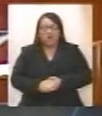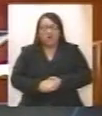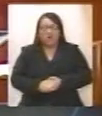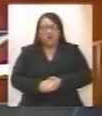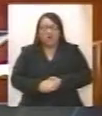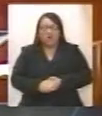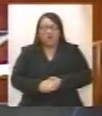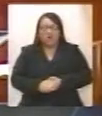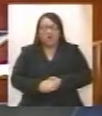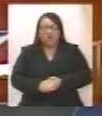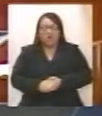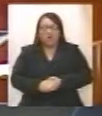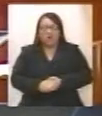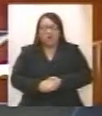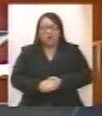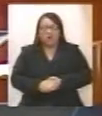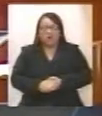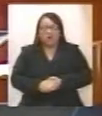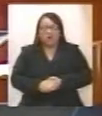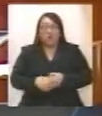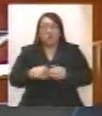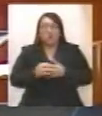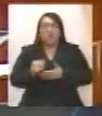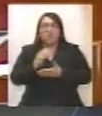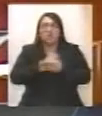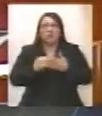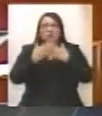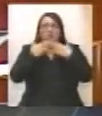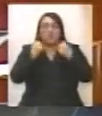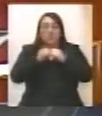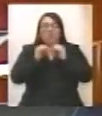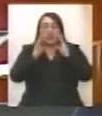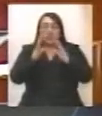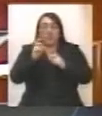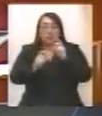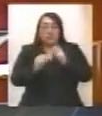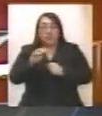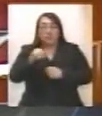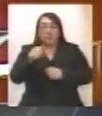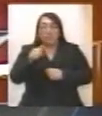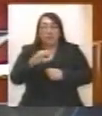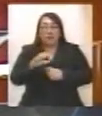ciudadanas. Los Centros de Mejor Atención al Ciudadano, los MAC,